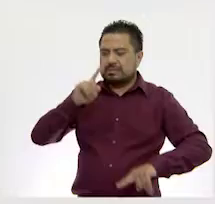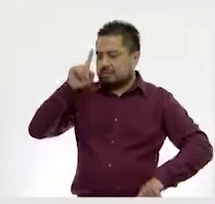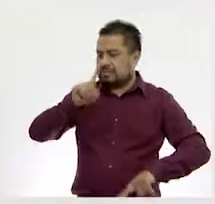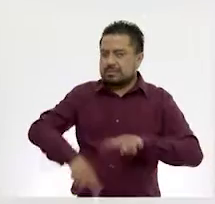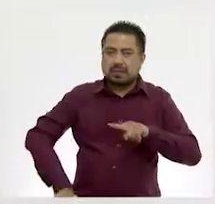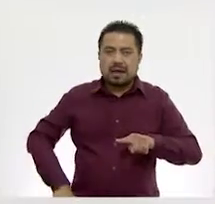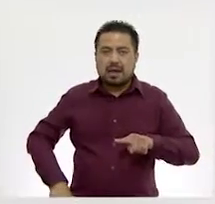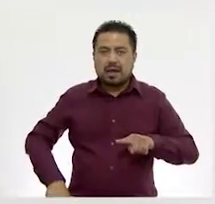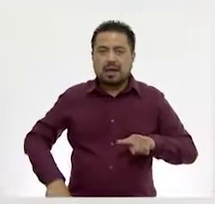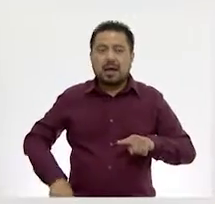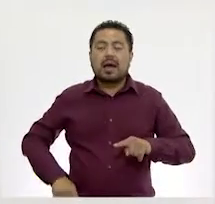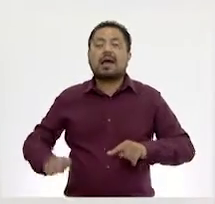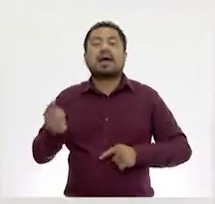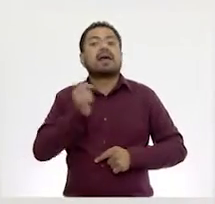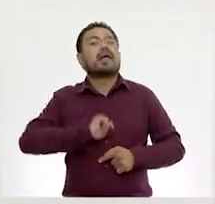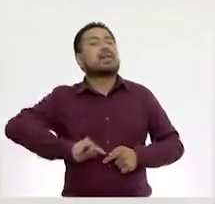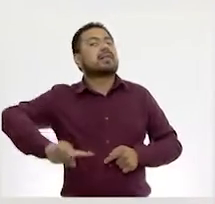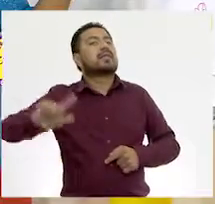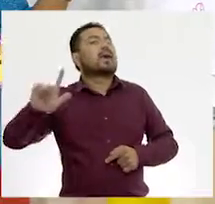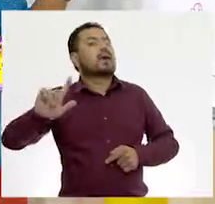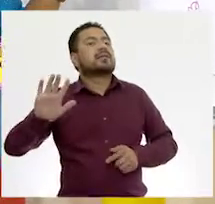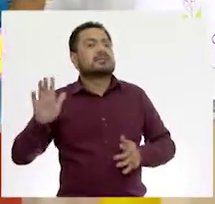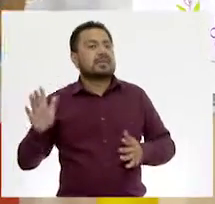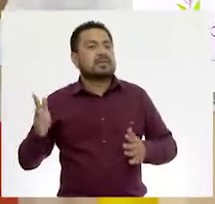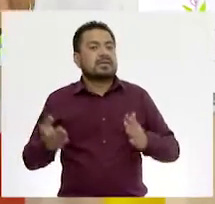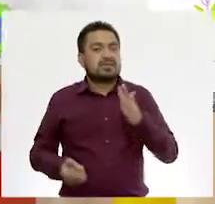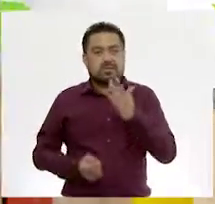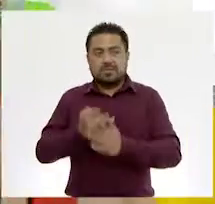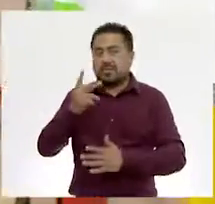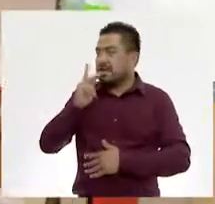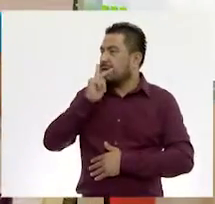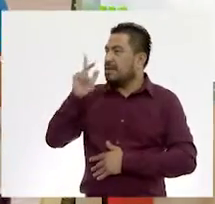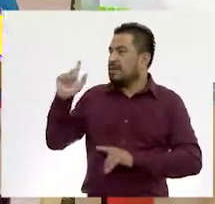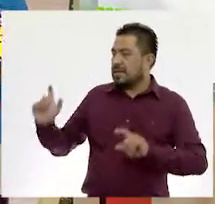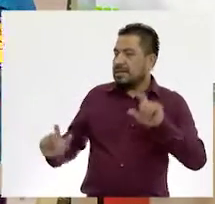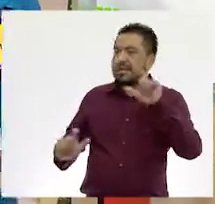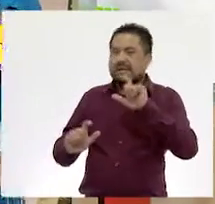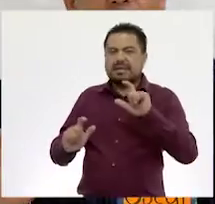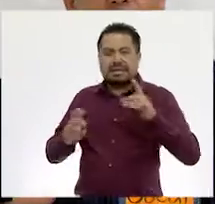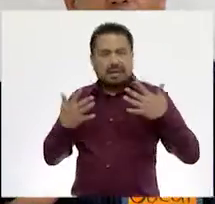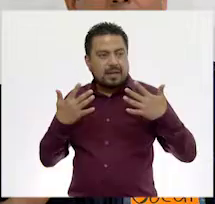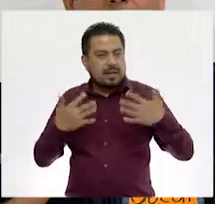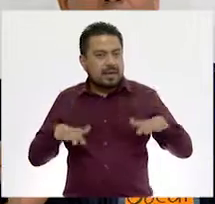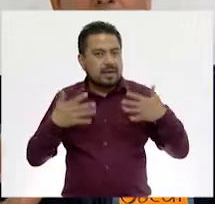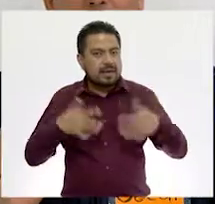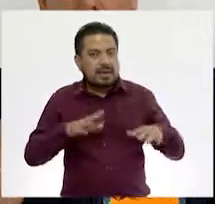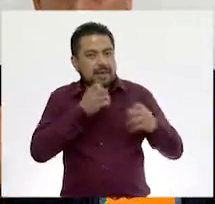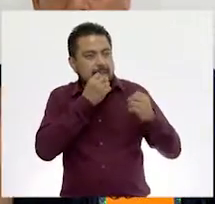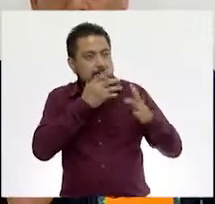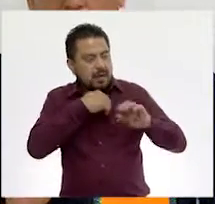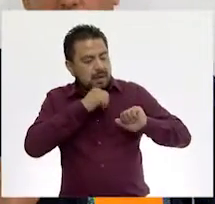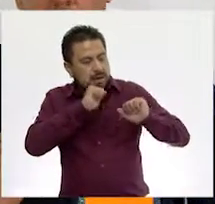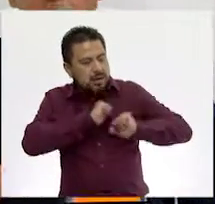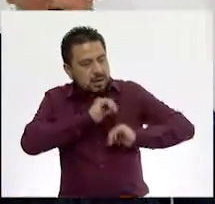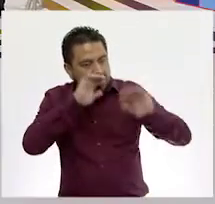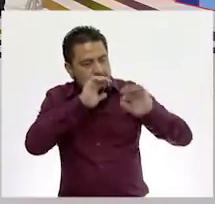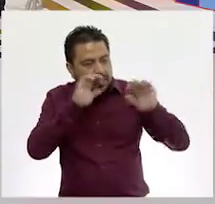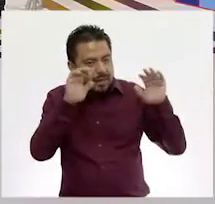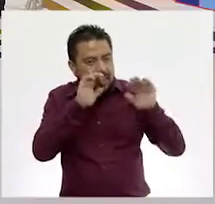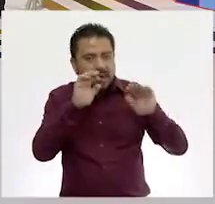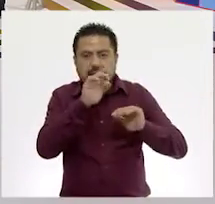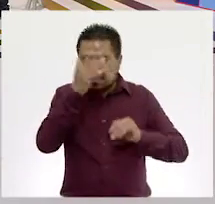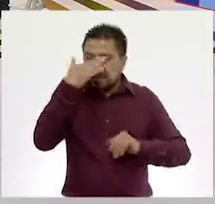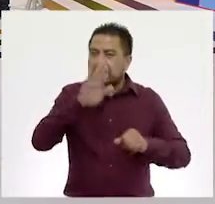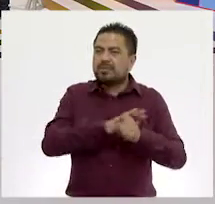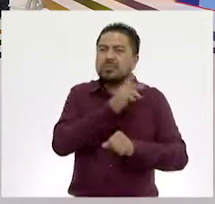camisón. ¿Qué tal quedaron nuestras rimas nuevas? Estoy completamente maravillado, ¿saben por qué?